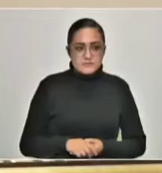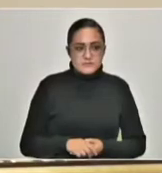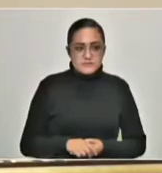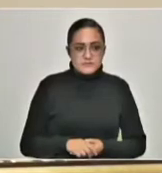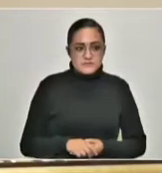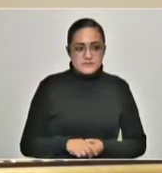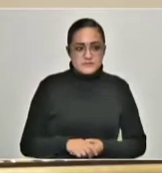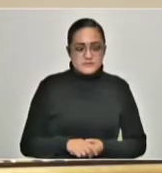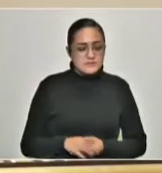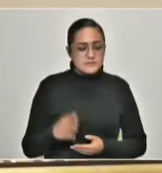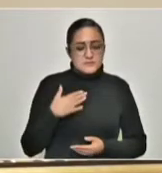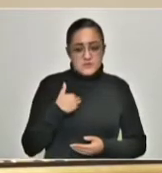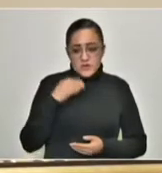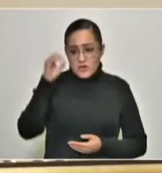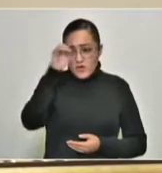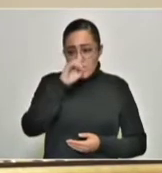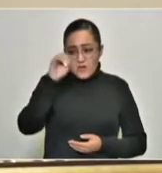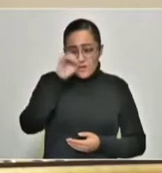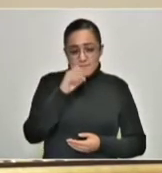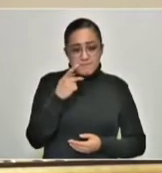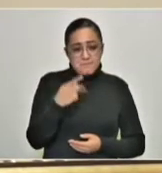tengo nada que opinar